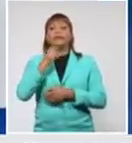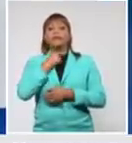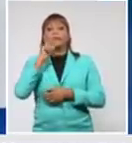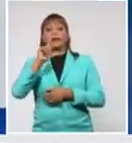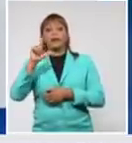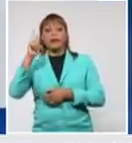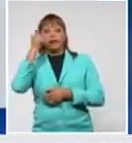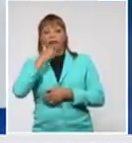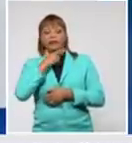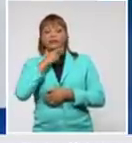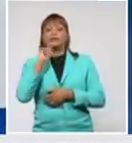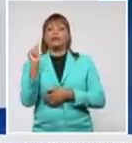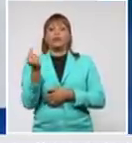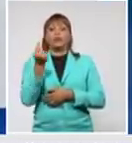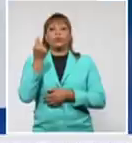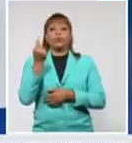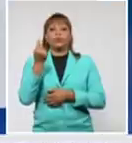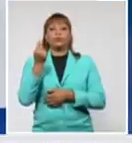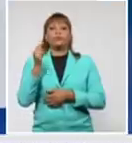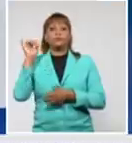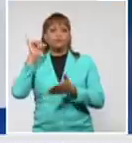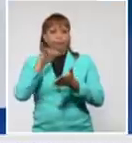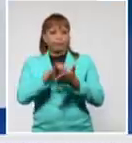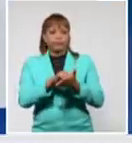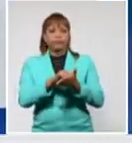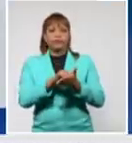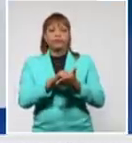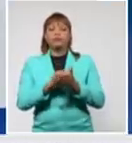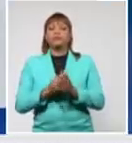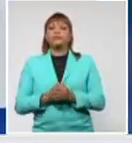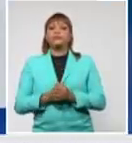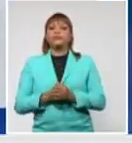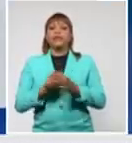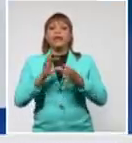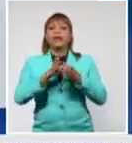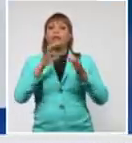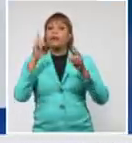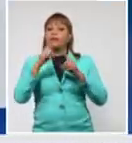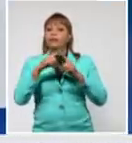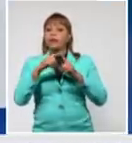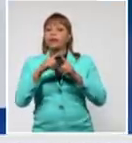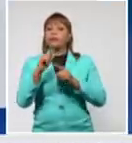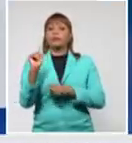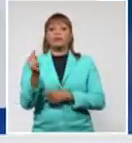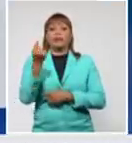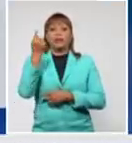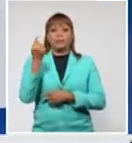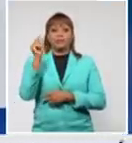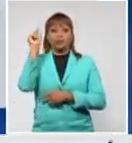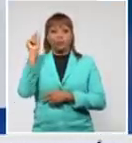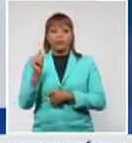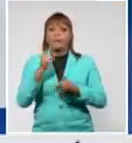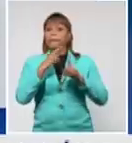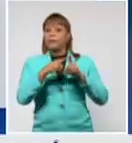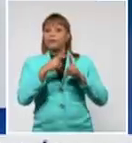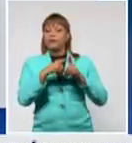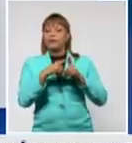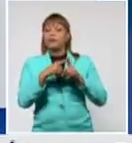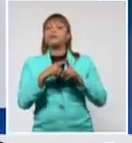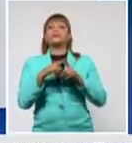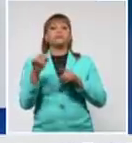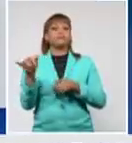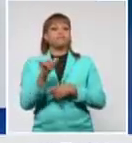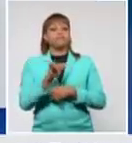es de Mella. Y en Guantánamo, el paciente que se diagnostica es importado y es